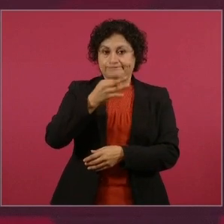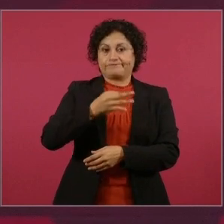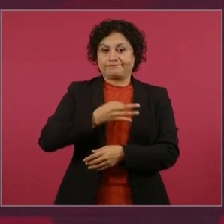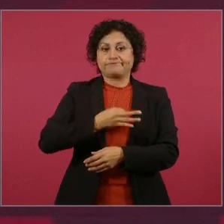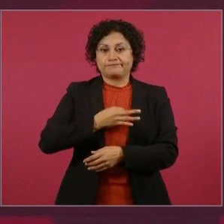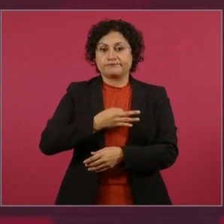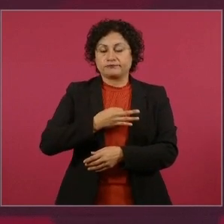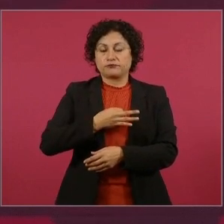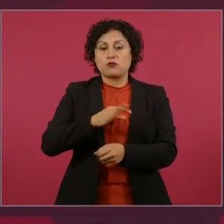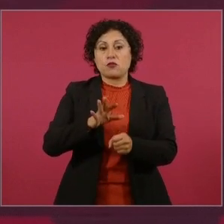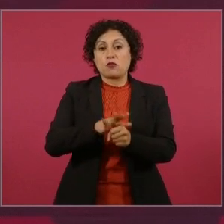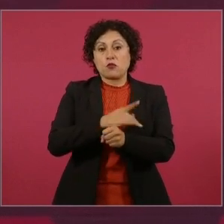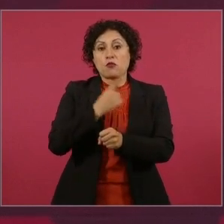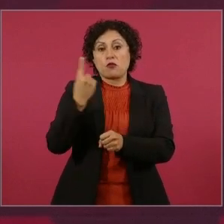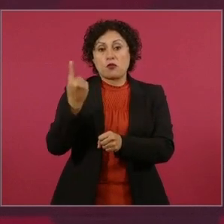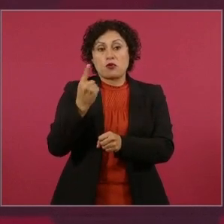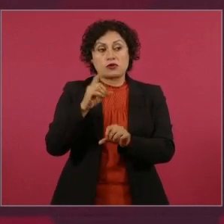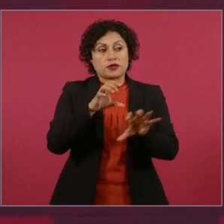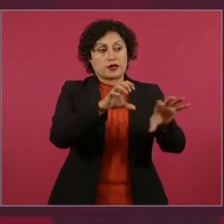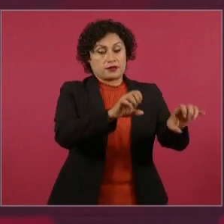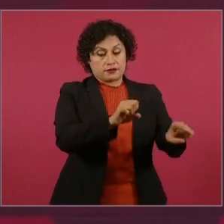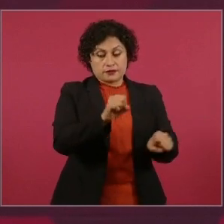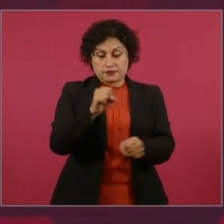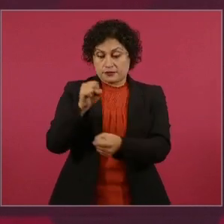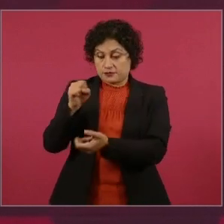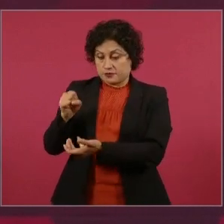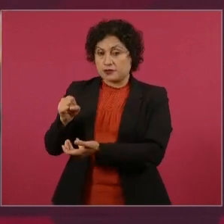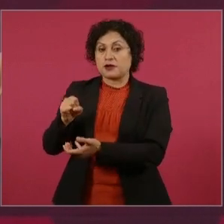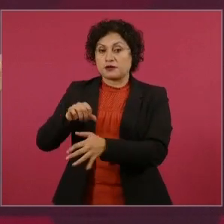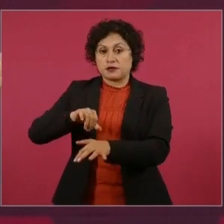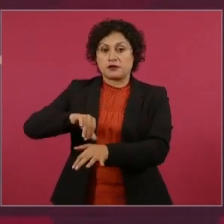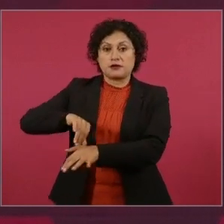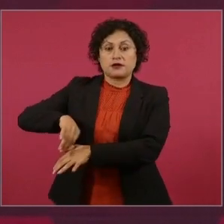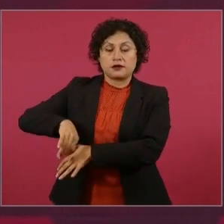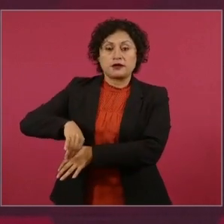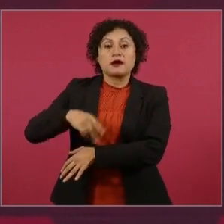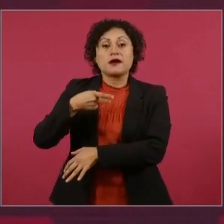pero son cosas que preocupan para